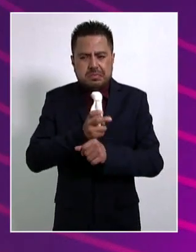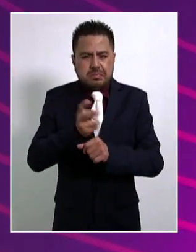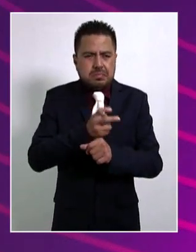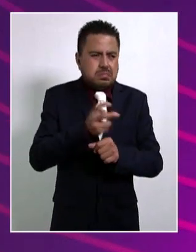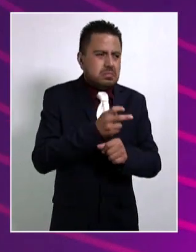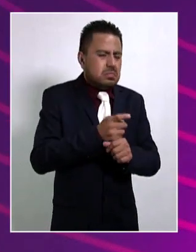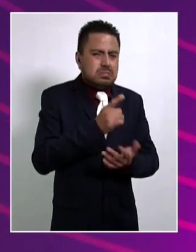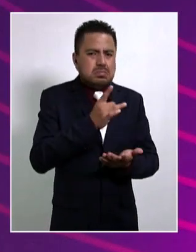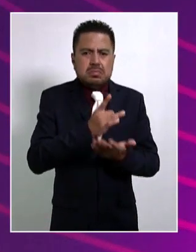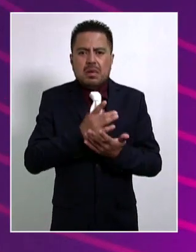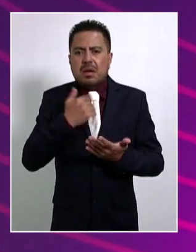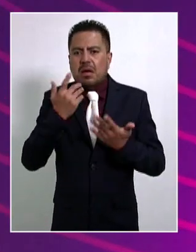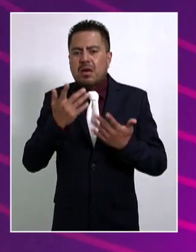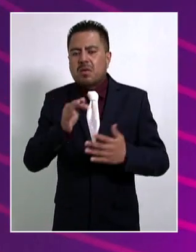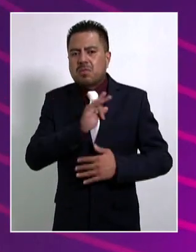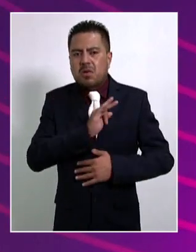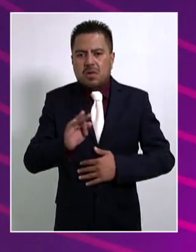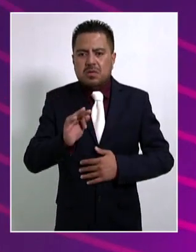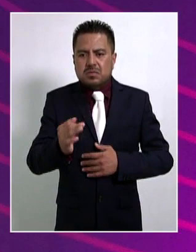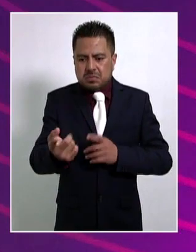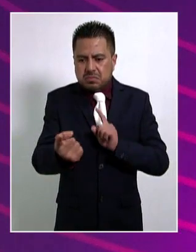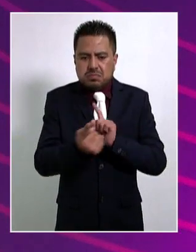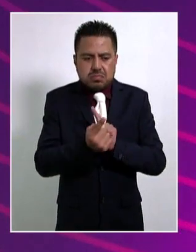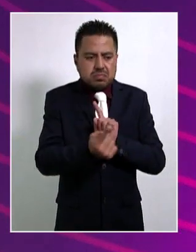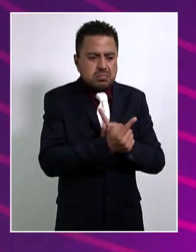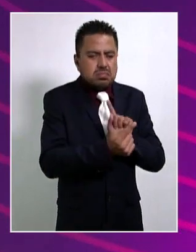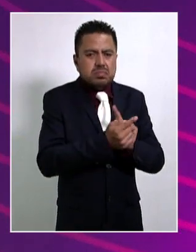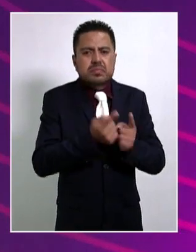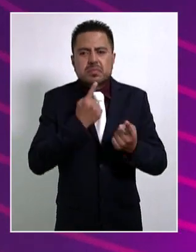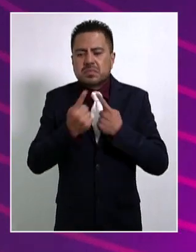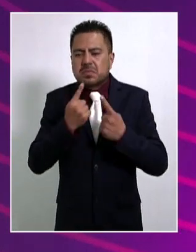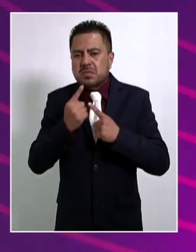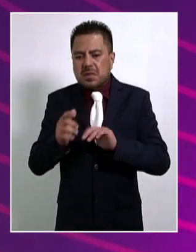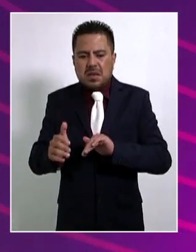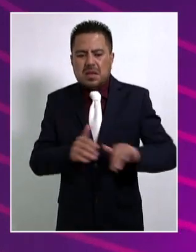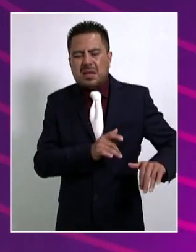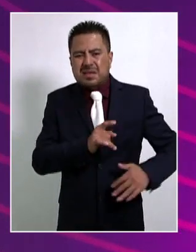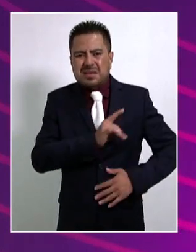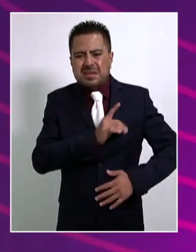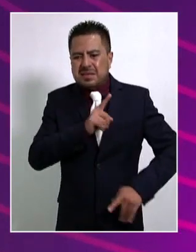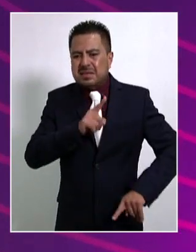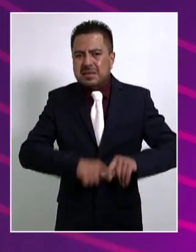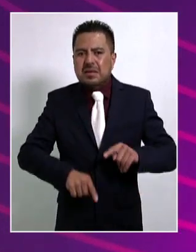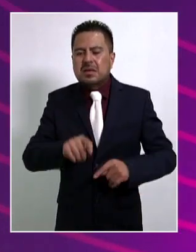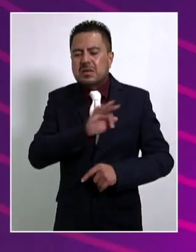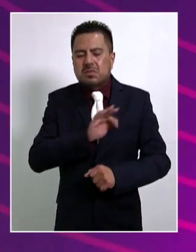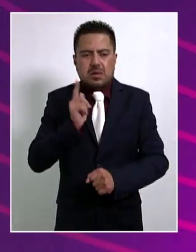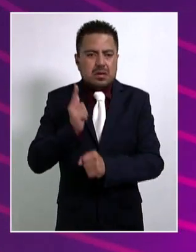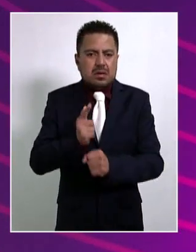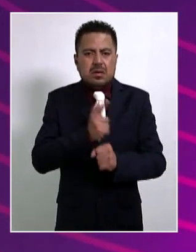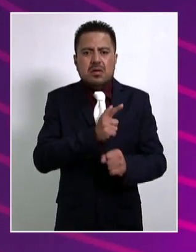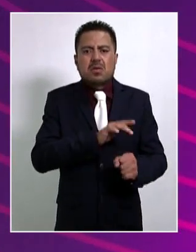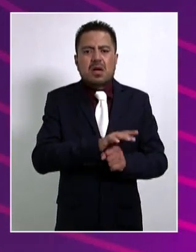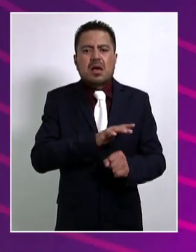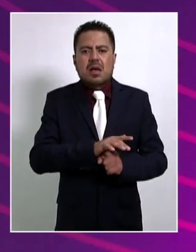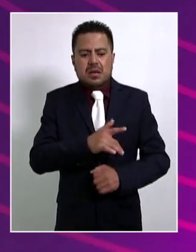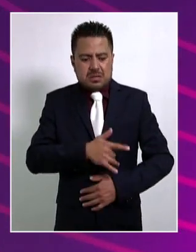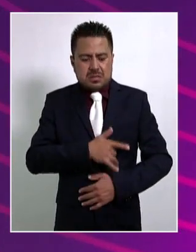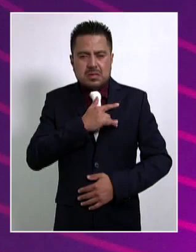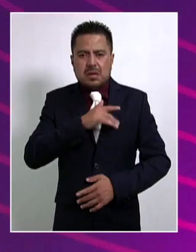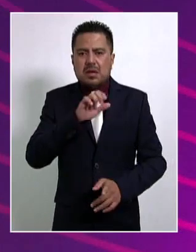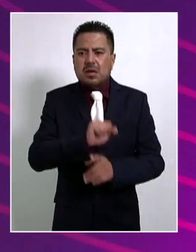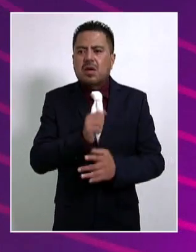invitaría a poder acercarse y dialogar, a hacer a un lado los miedos y a darnos cuenta